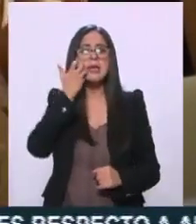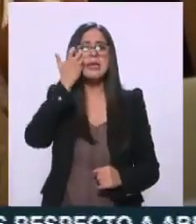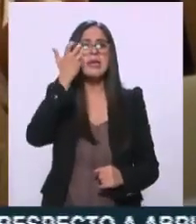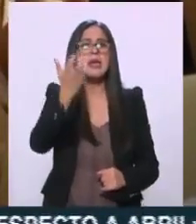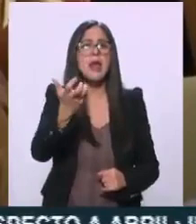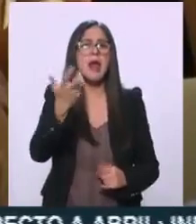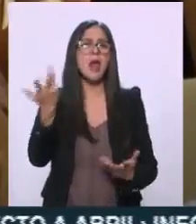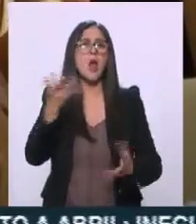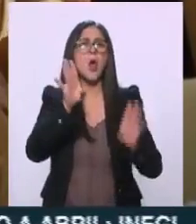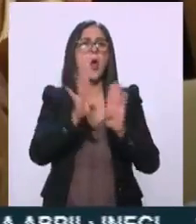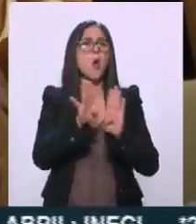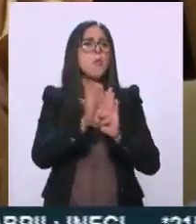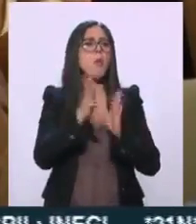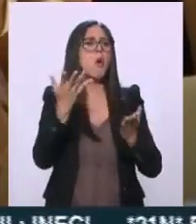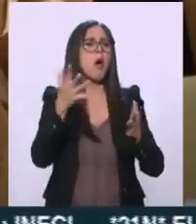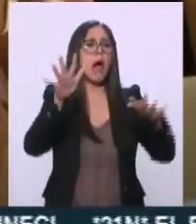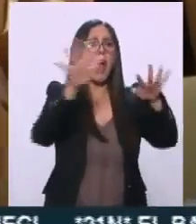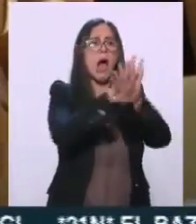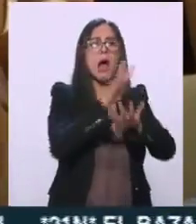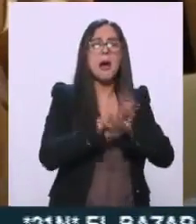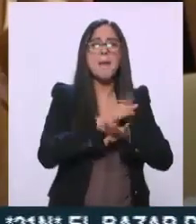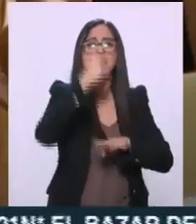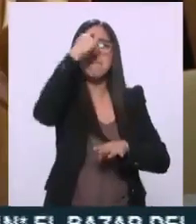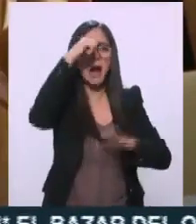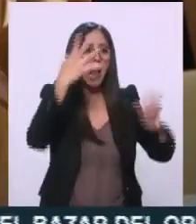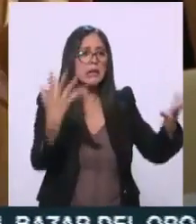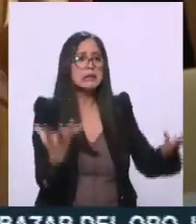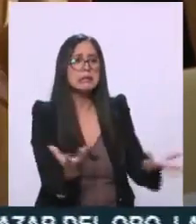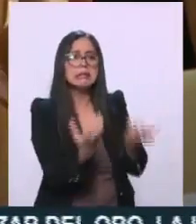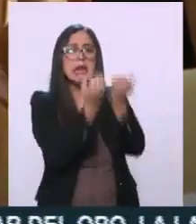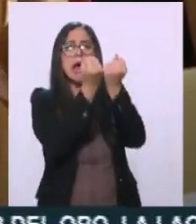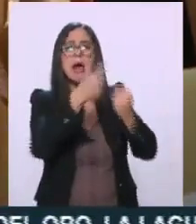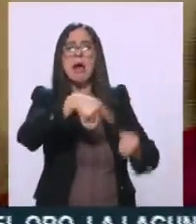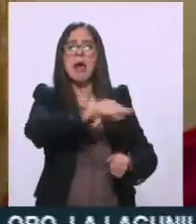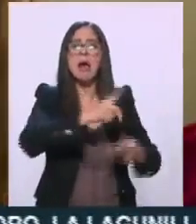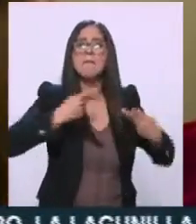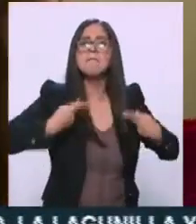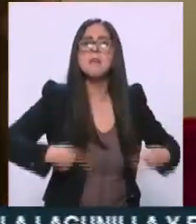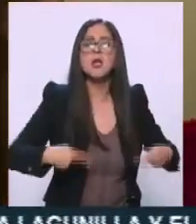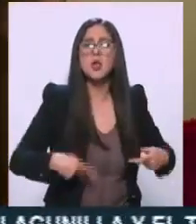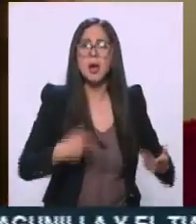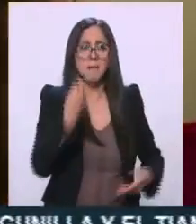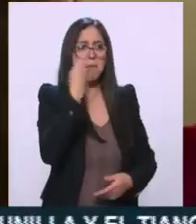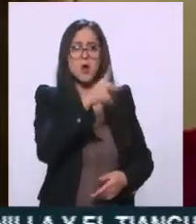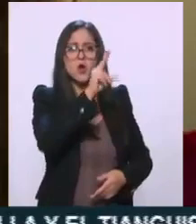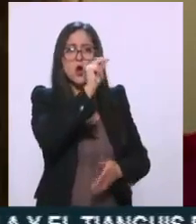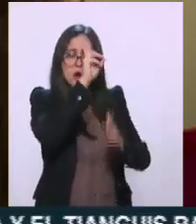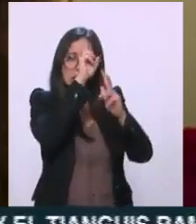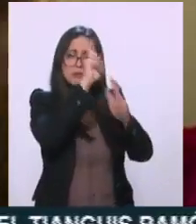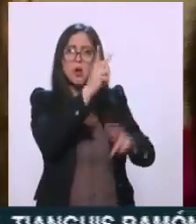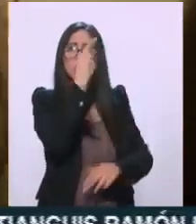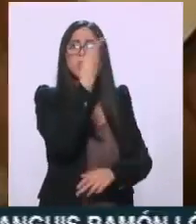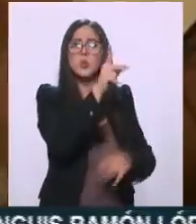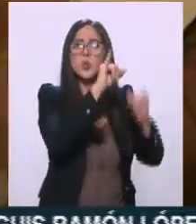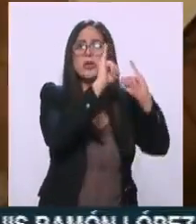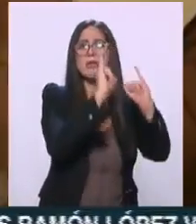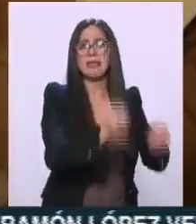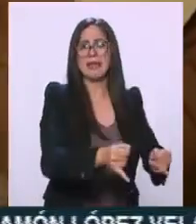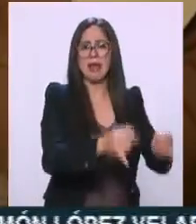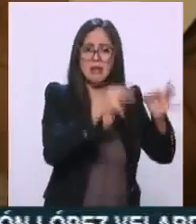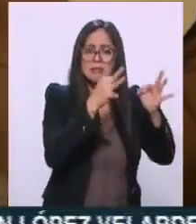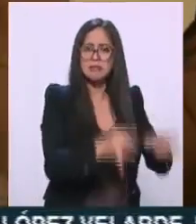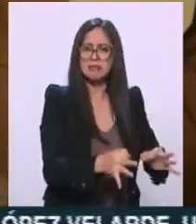falso discurso de recuperación de las personas a su identidad original, como si la